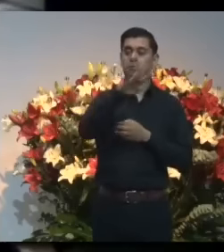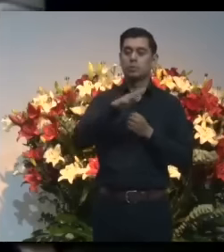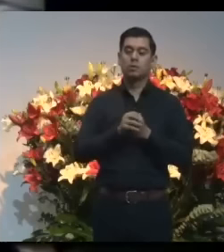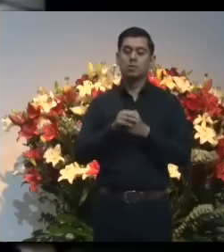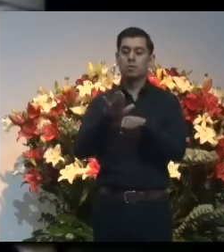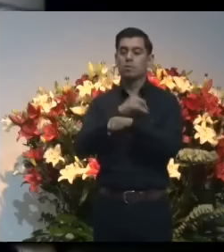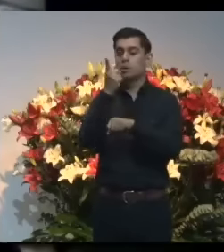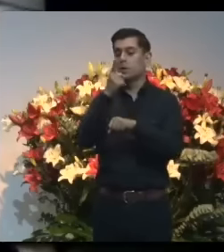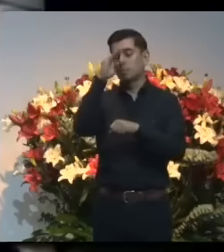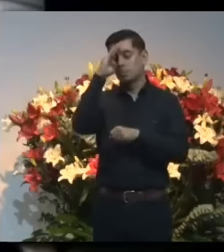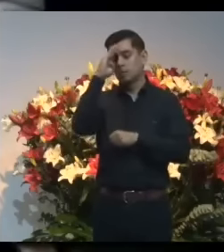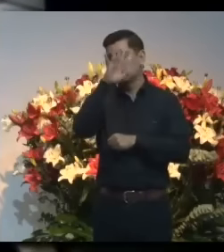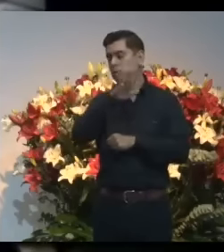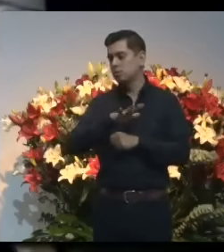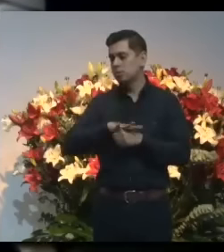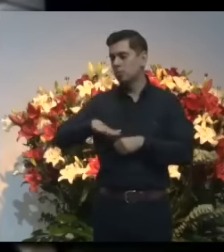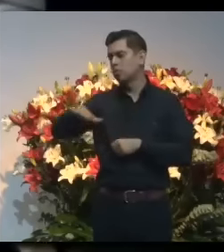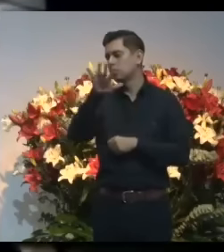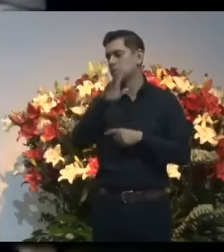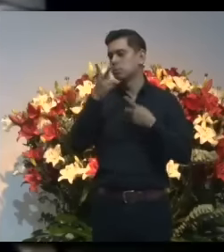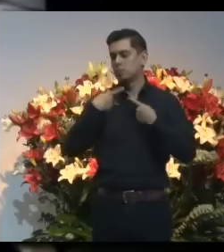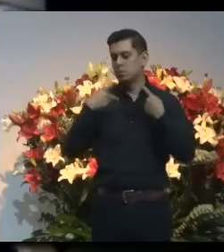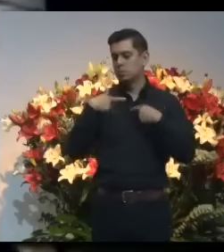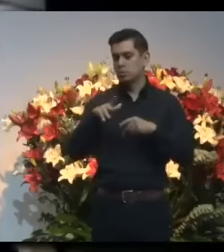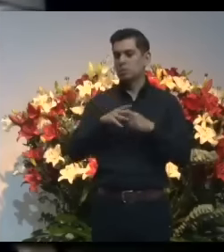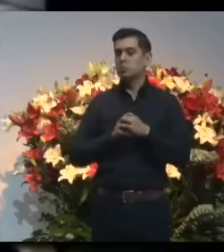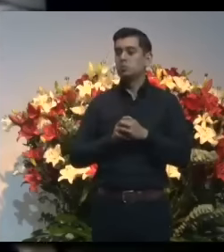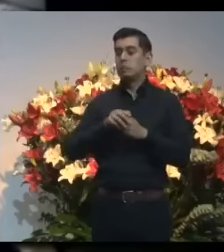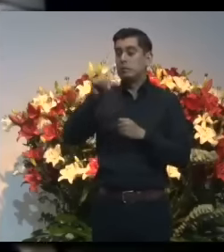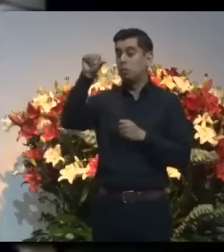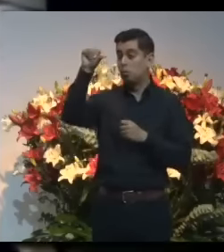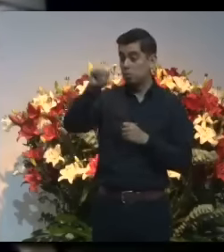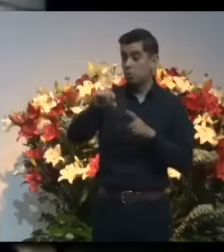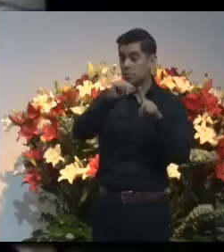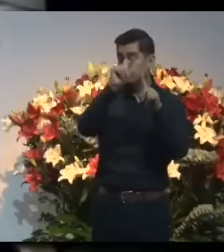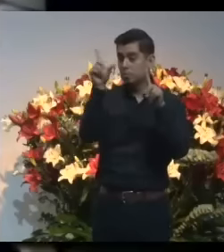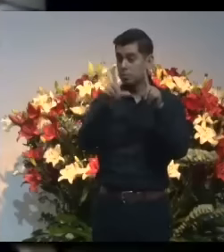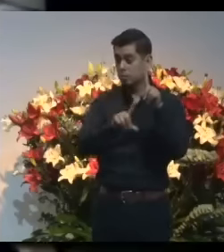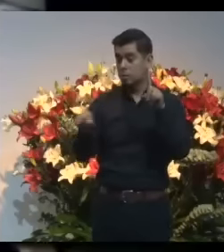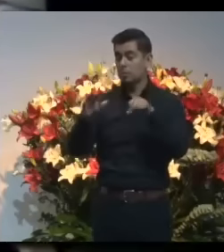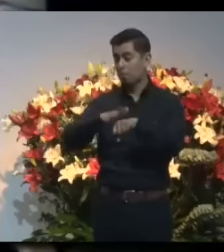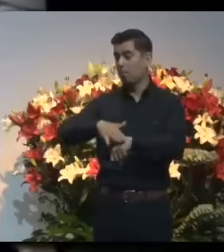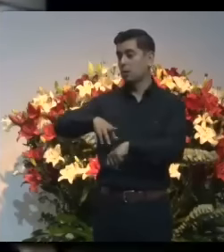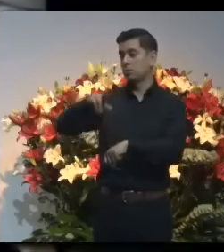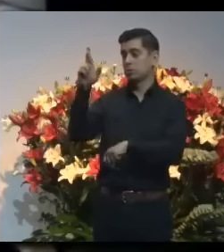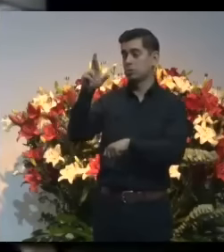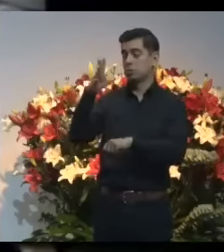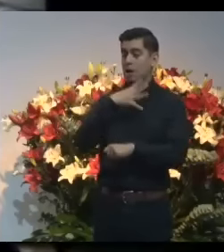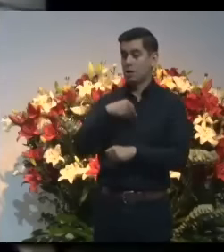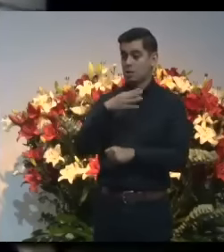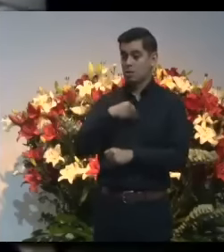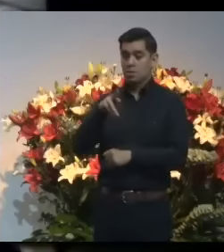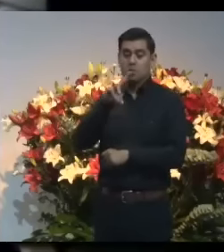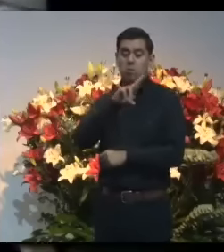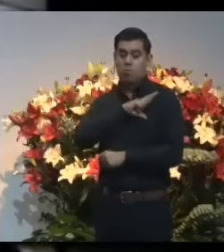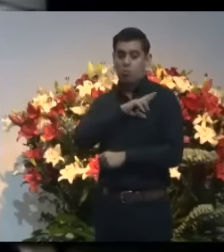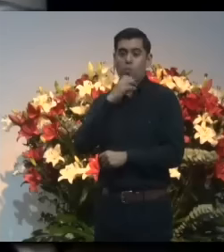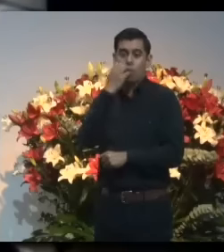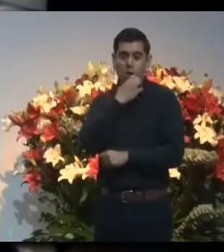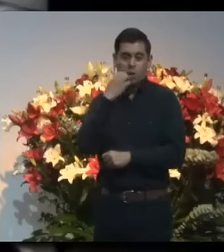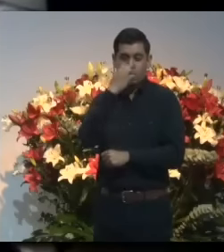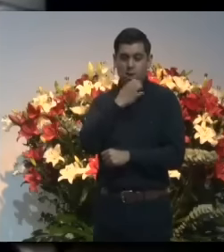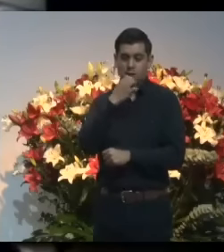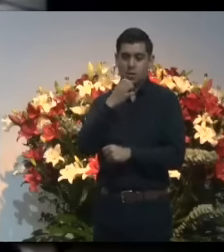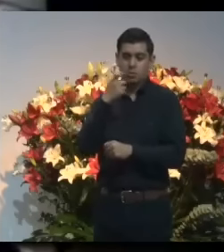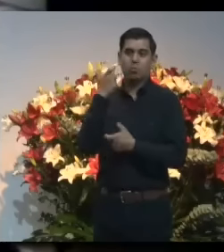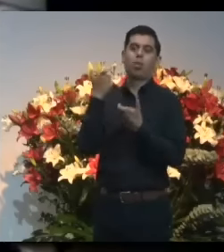de clase media, hoy en este país, que es la gran mayoría, que tiene a sus hijos en escuelas privadas,